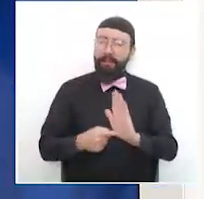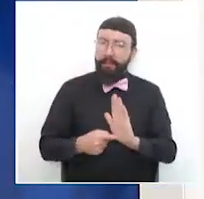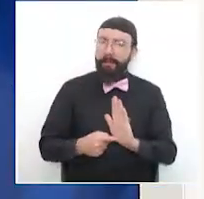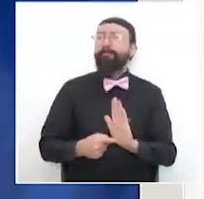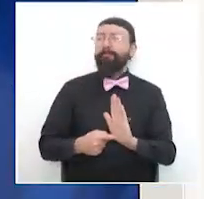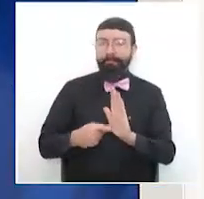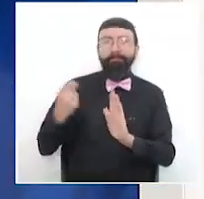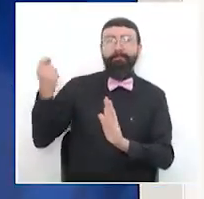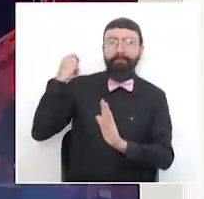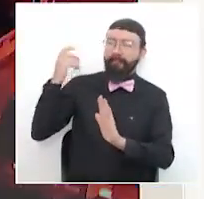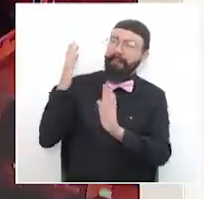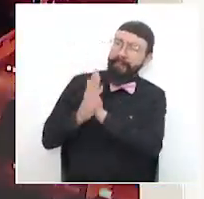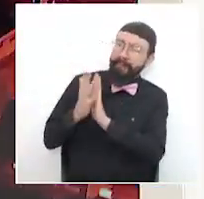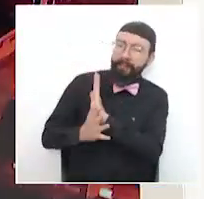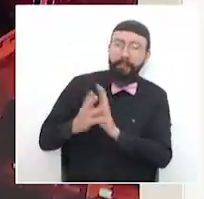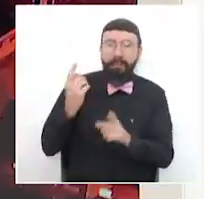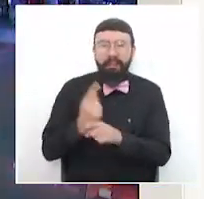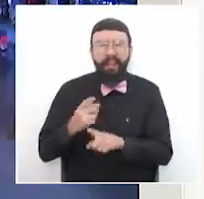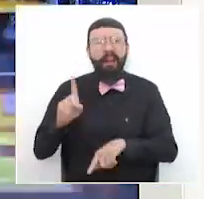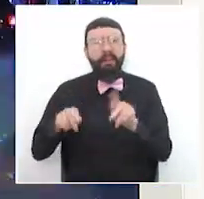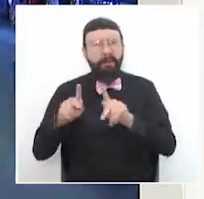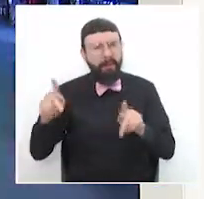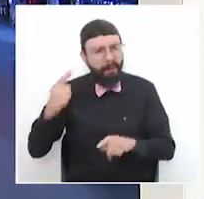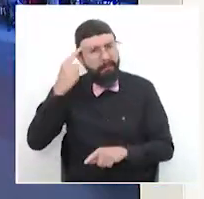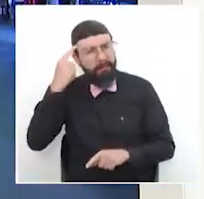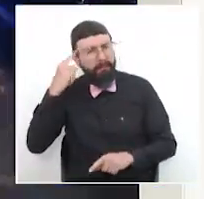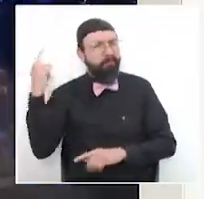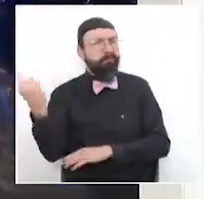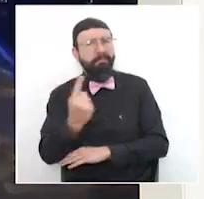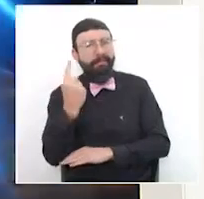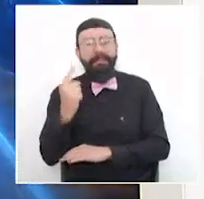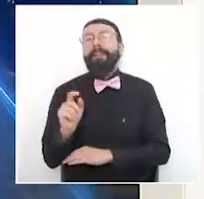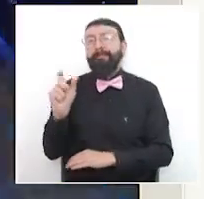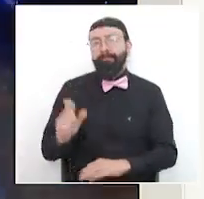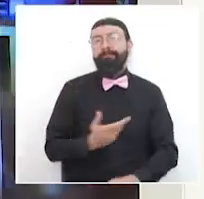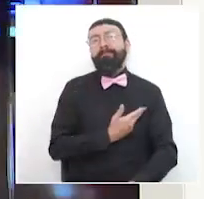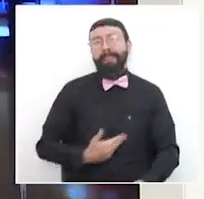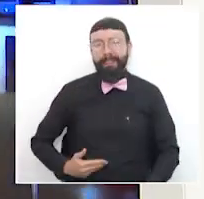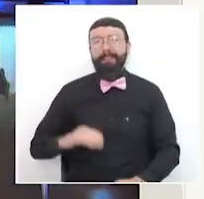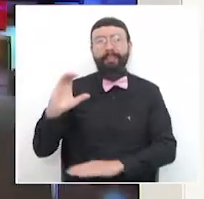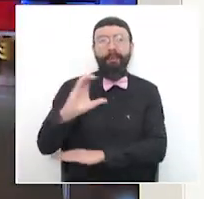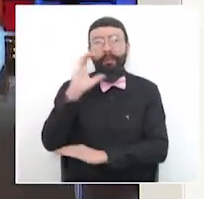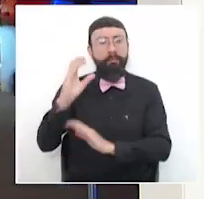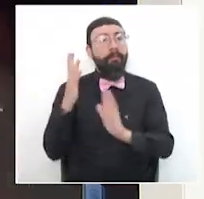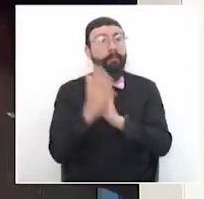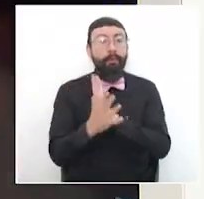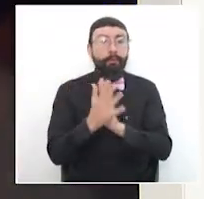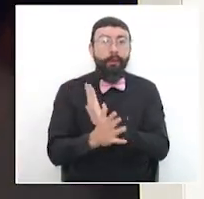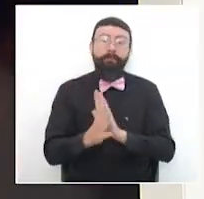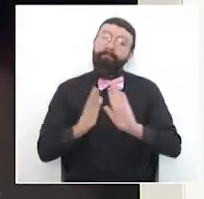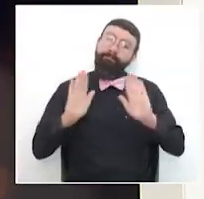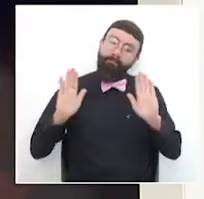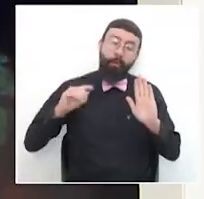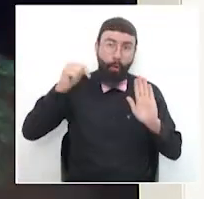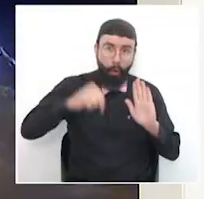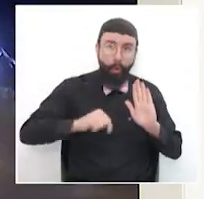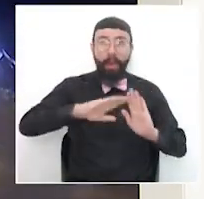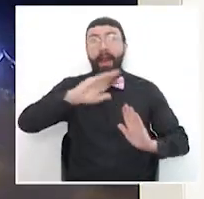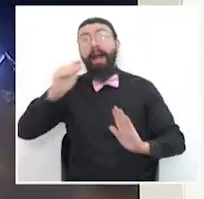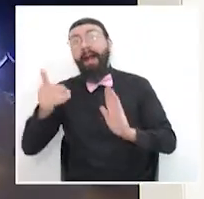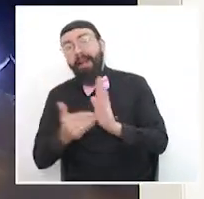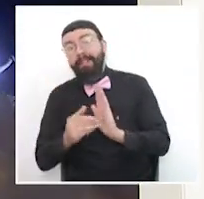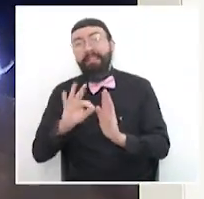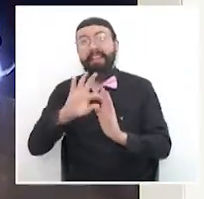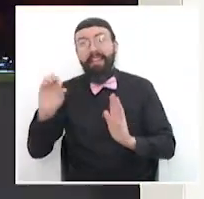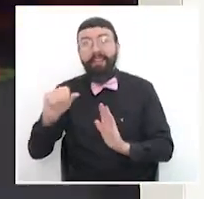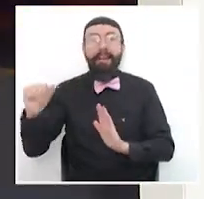en algunos círculos de opinión en el país, el presidente de la República, Iván Duque Márquez, ha determinado que desde hoy y hasta el próximo 30 de